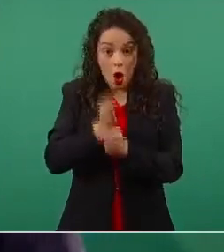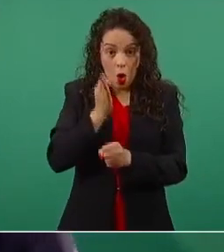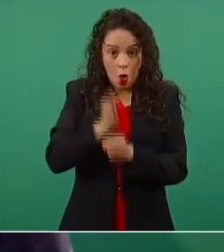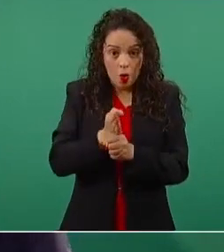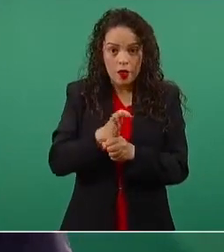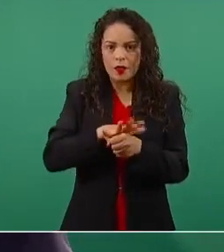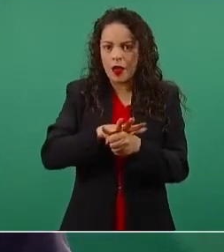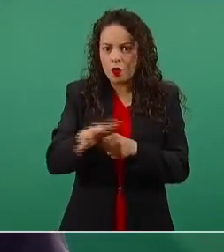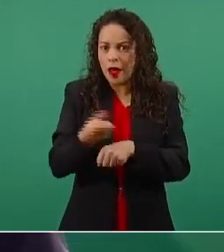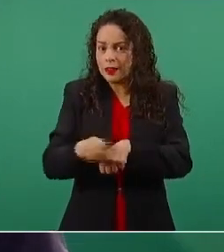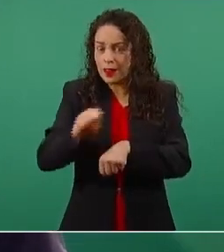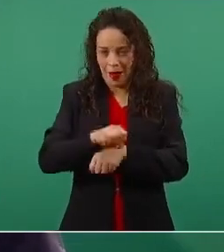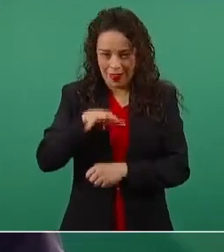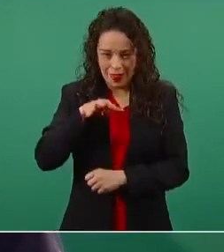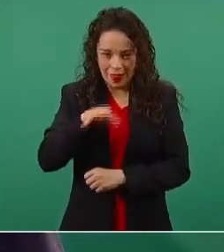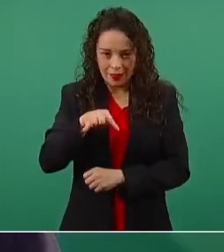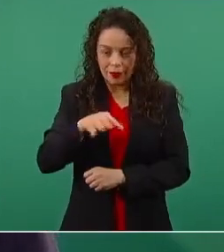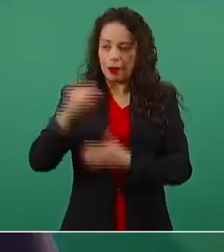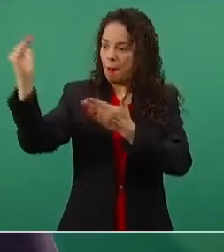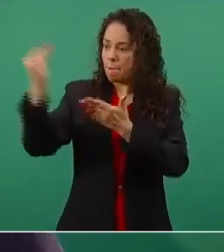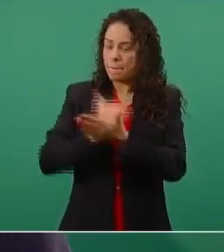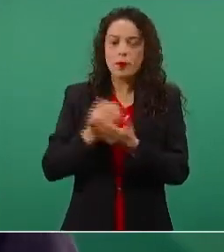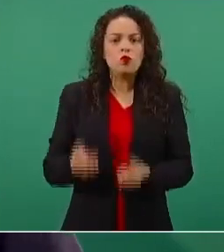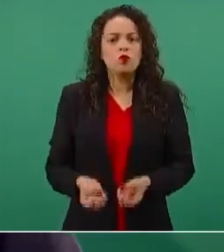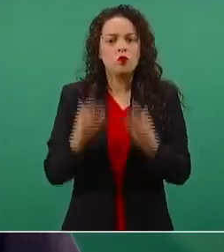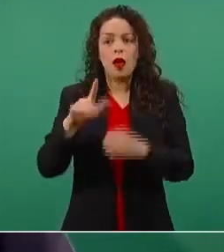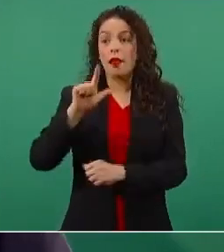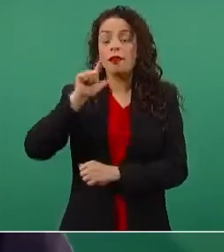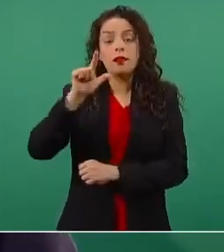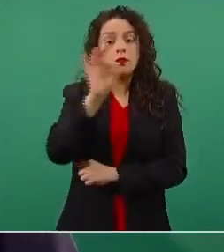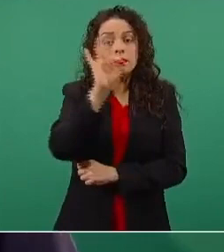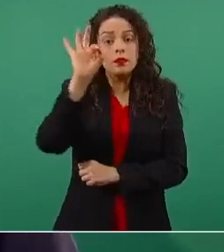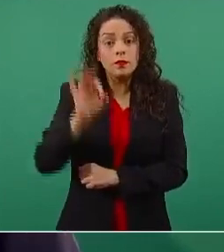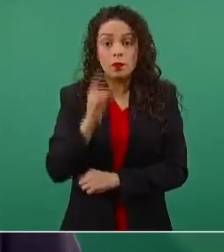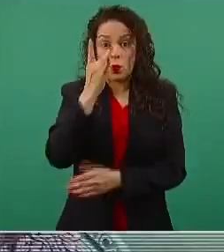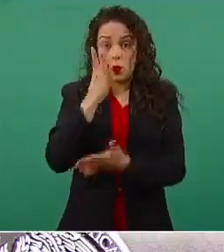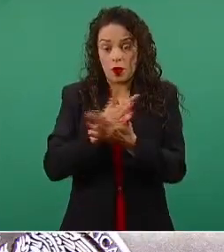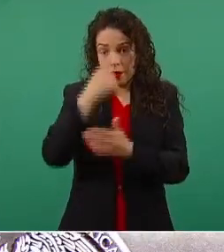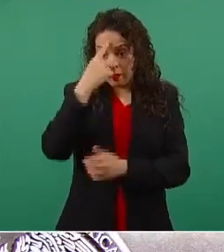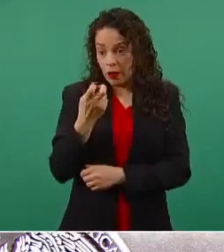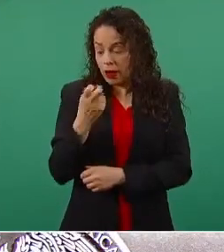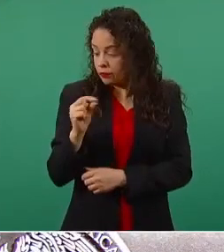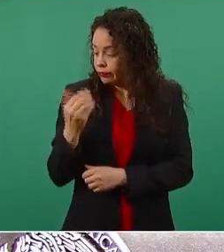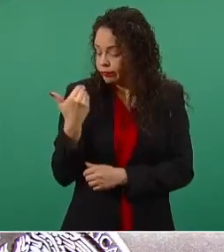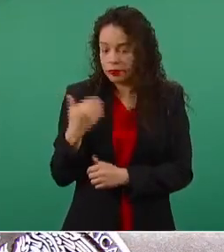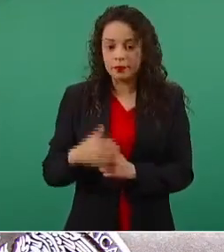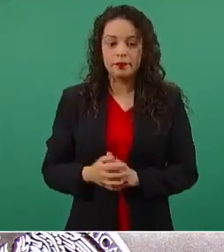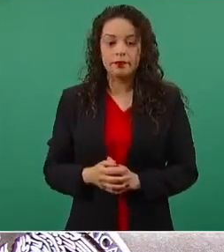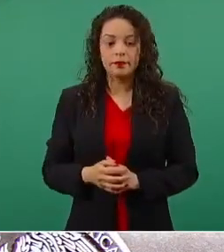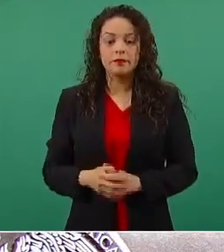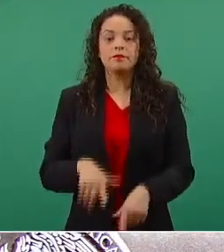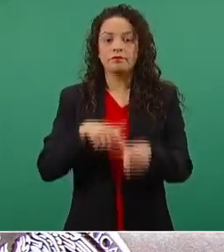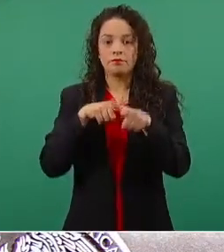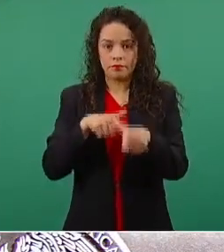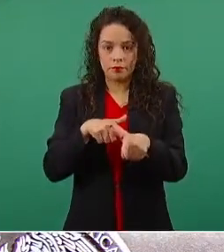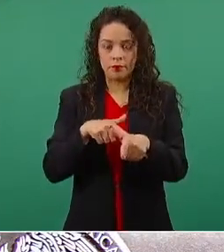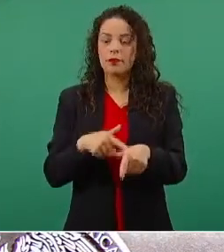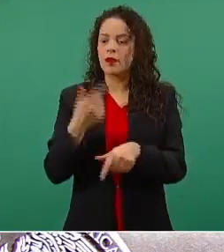semana 19, una reducción de 17%, solo para ese segmento reciente, que se sostiene a lo largo de un par de